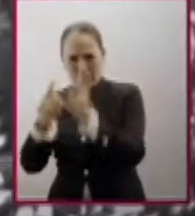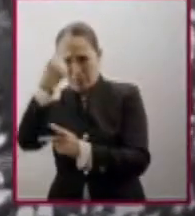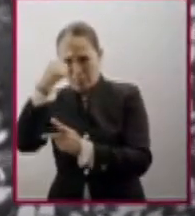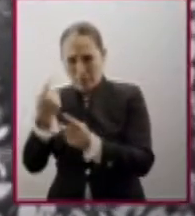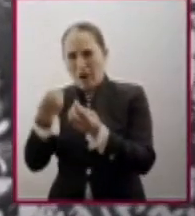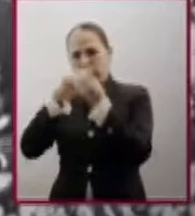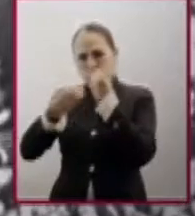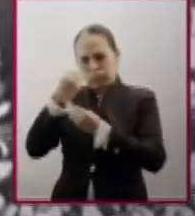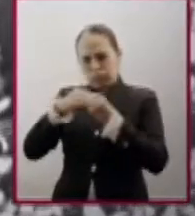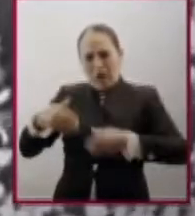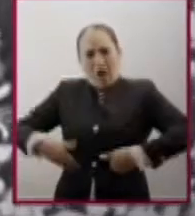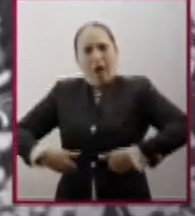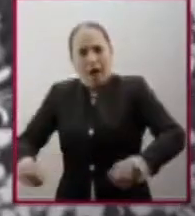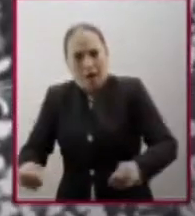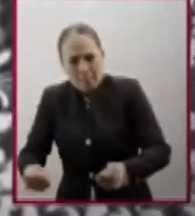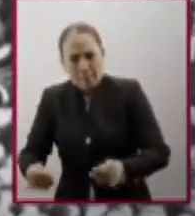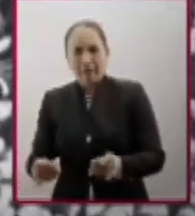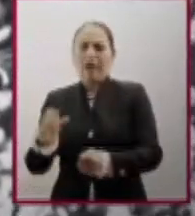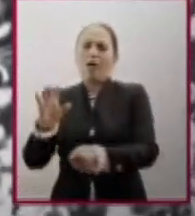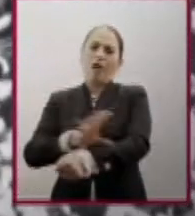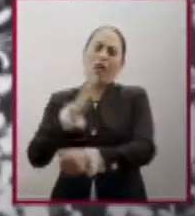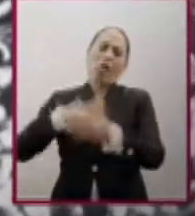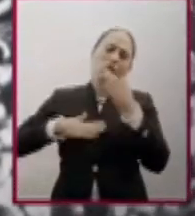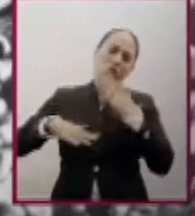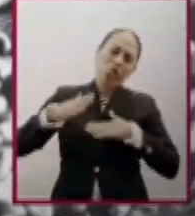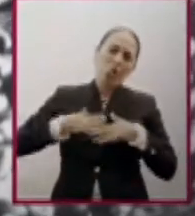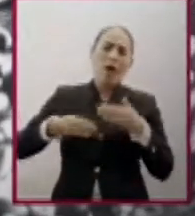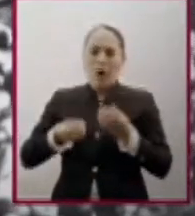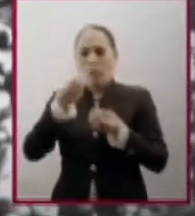combatir el hambre y la fatiga.